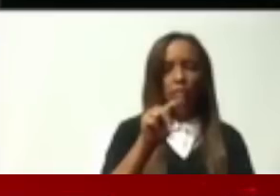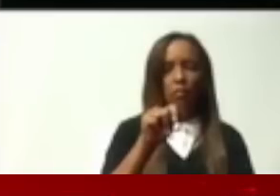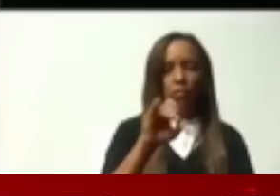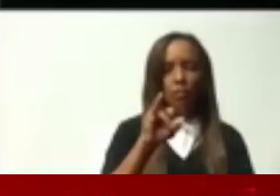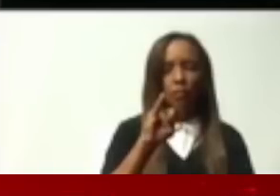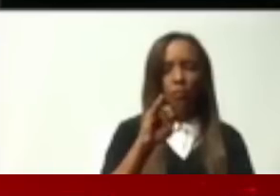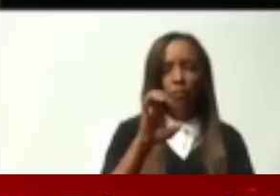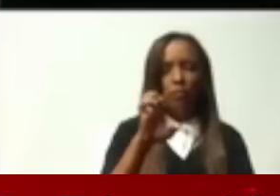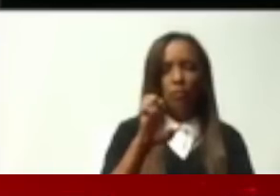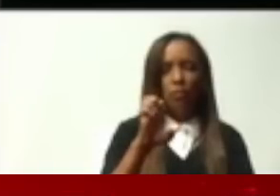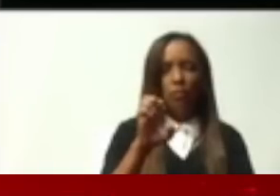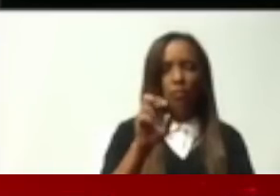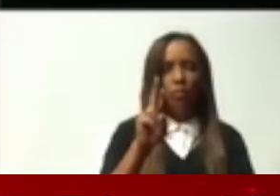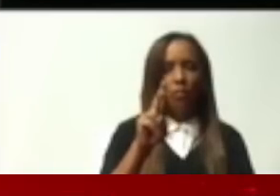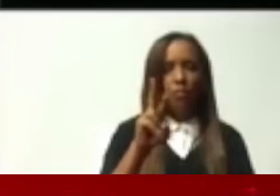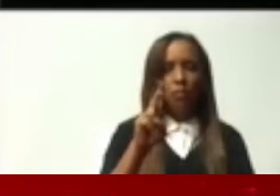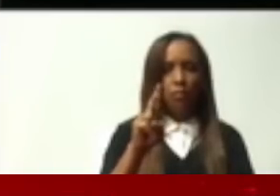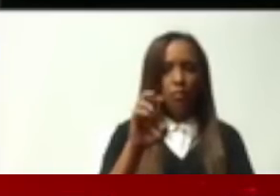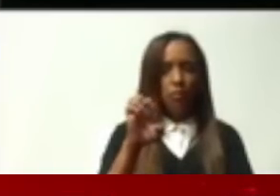Estamos votando.